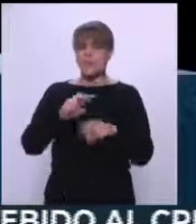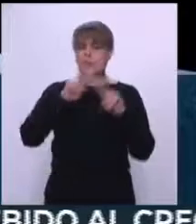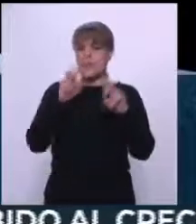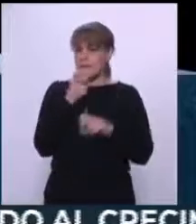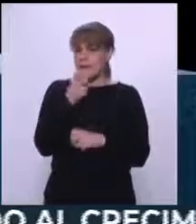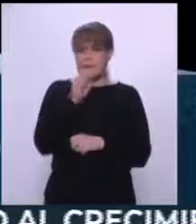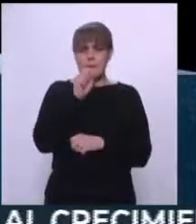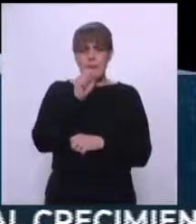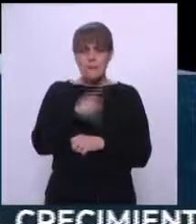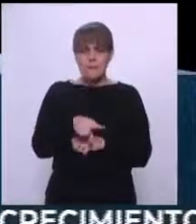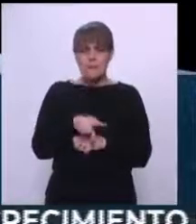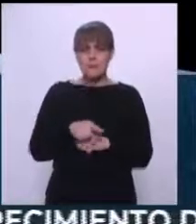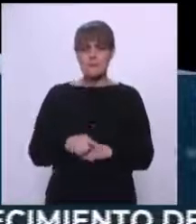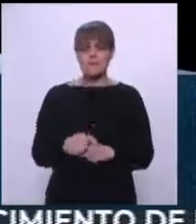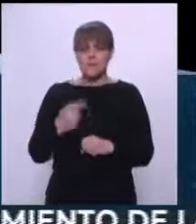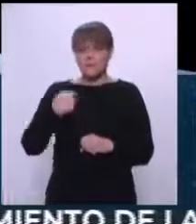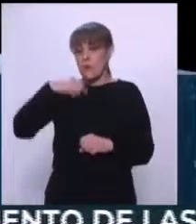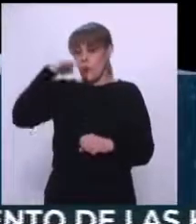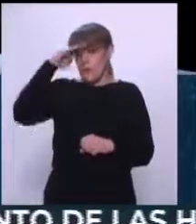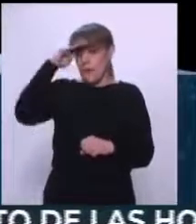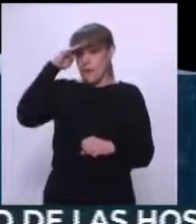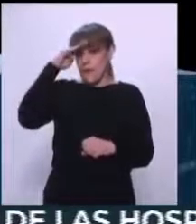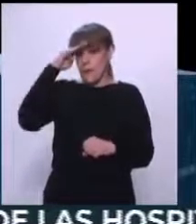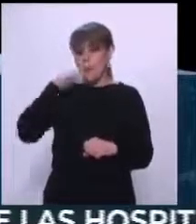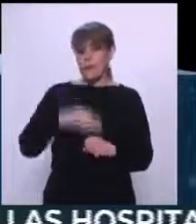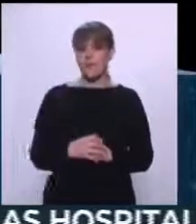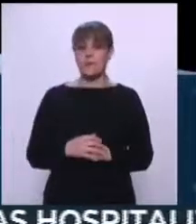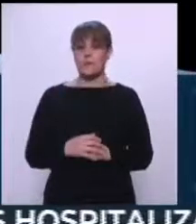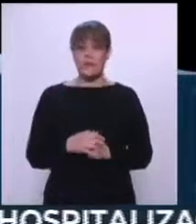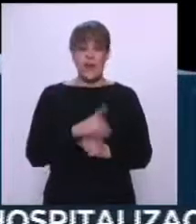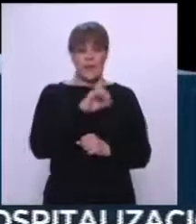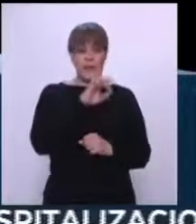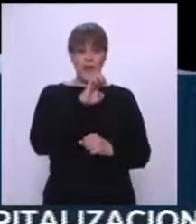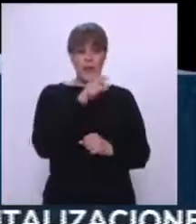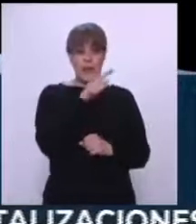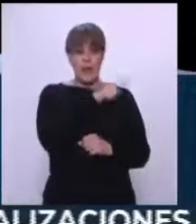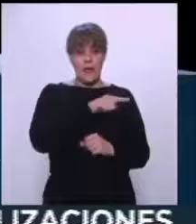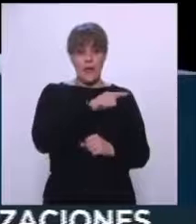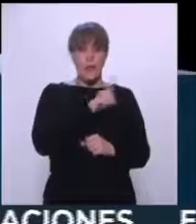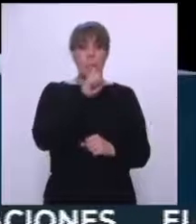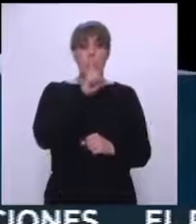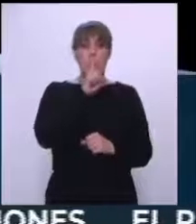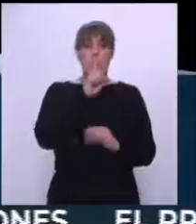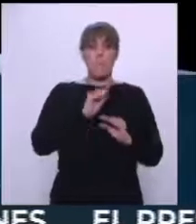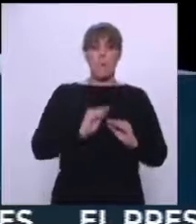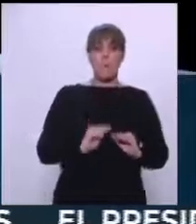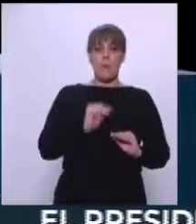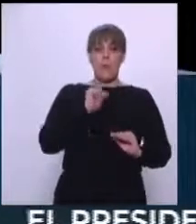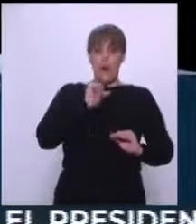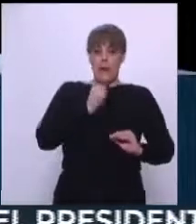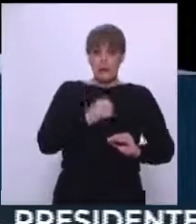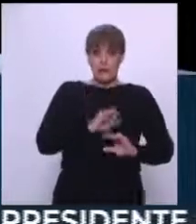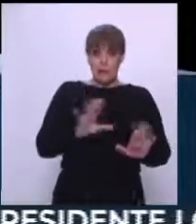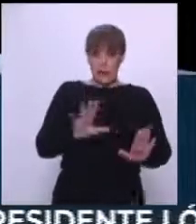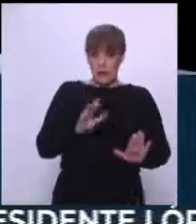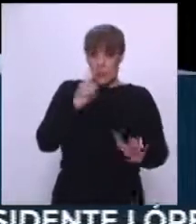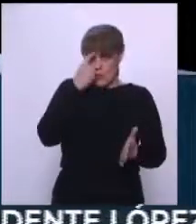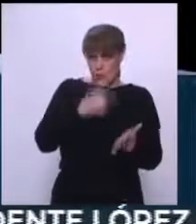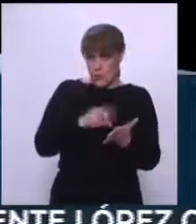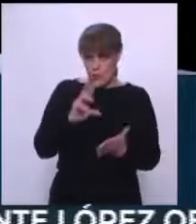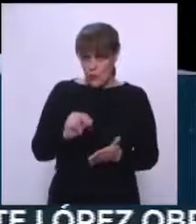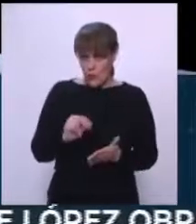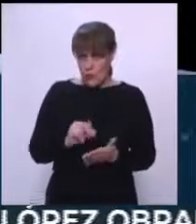que especialmente el Departamento de Estado, no sé, la DEA, pues no se van a quedar callados. Pues